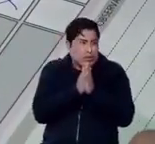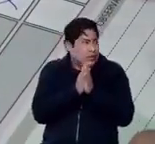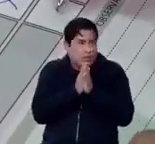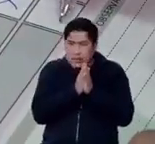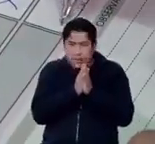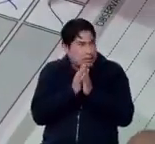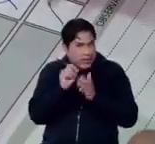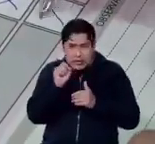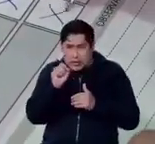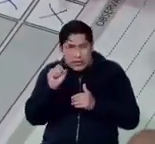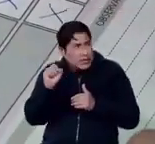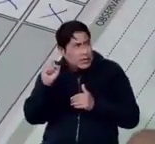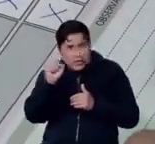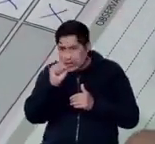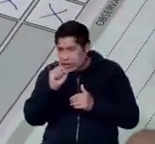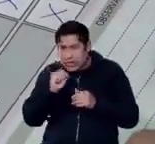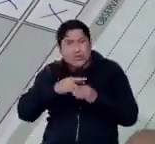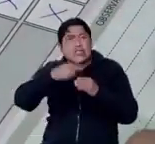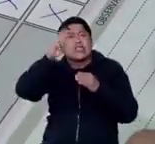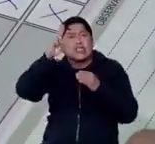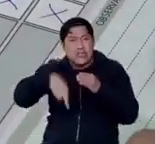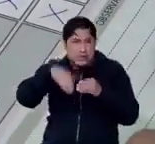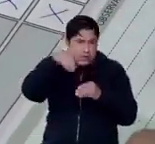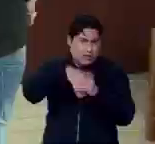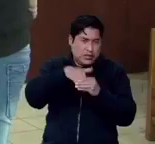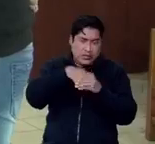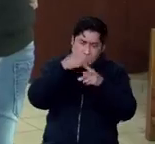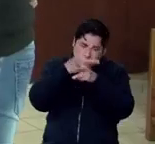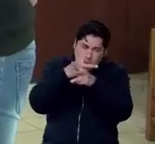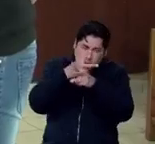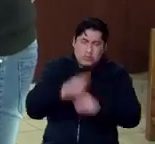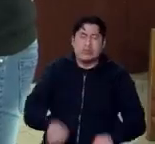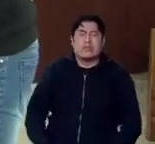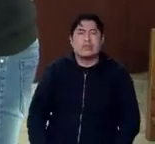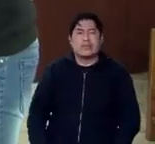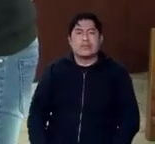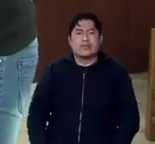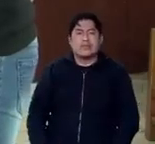estos datos, pues ahí se registran los resultados de la votación.